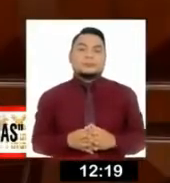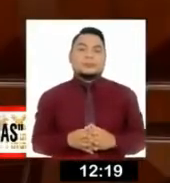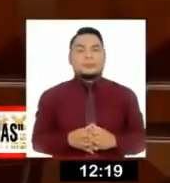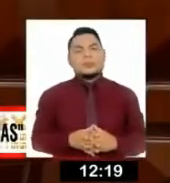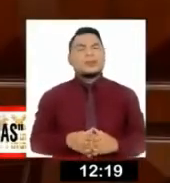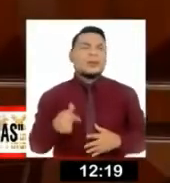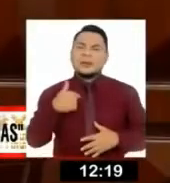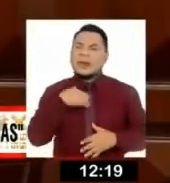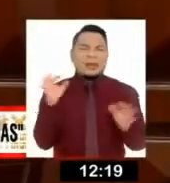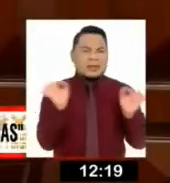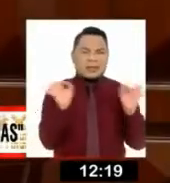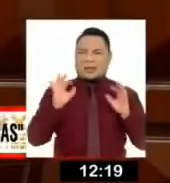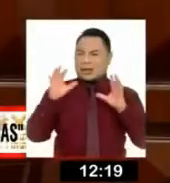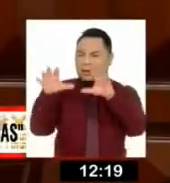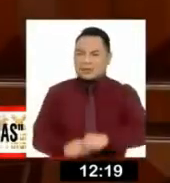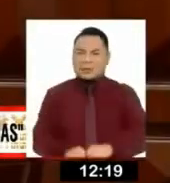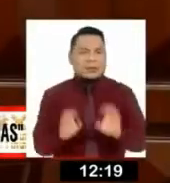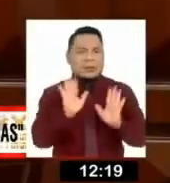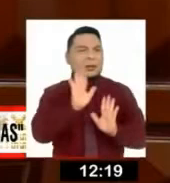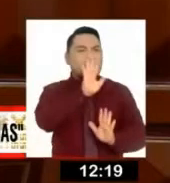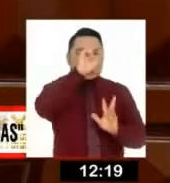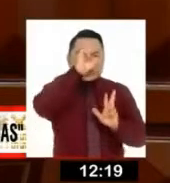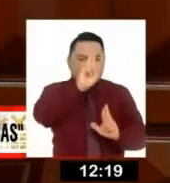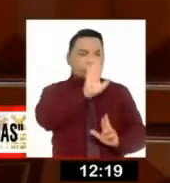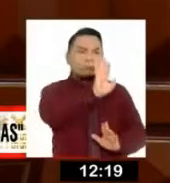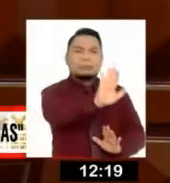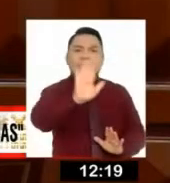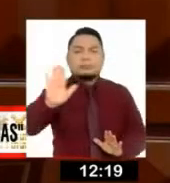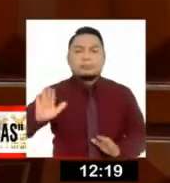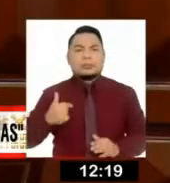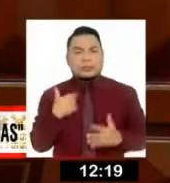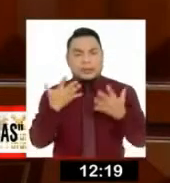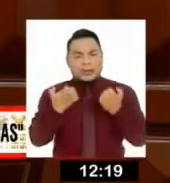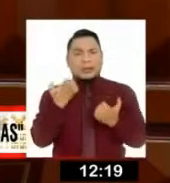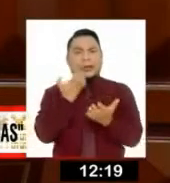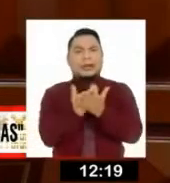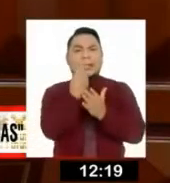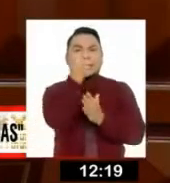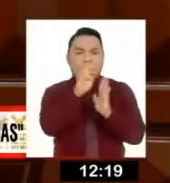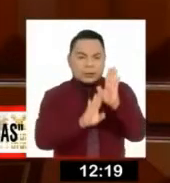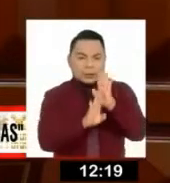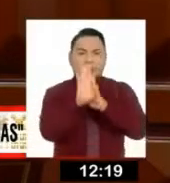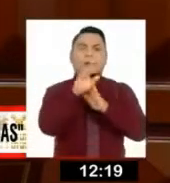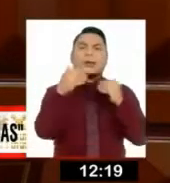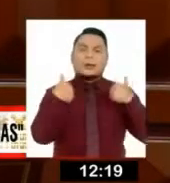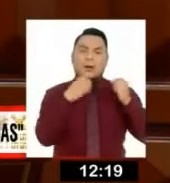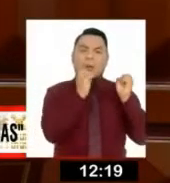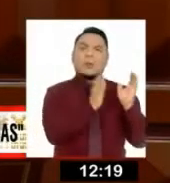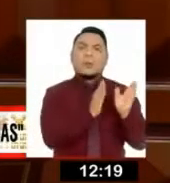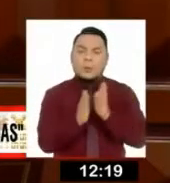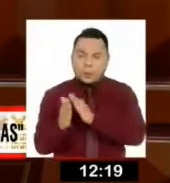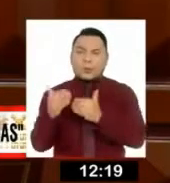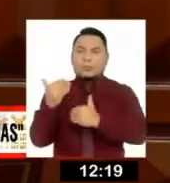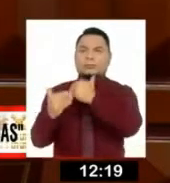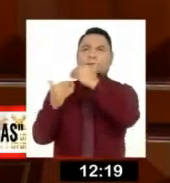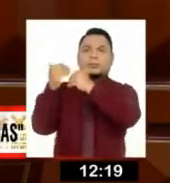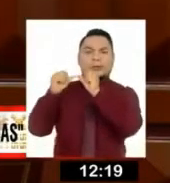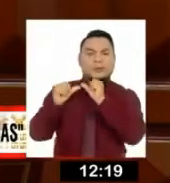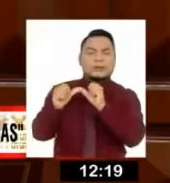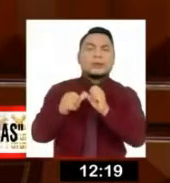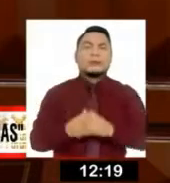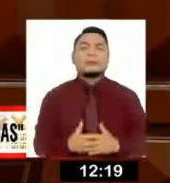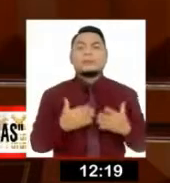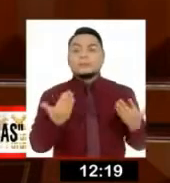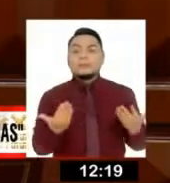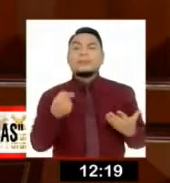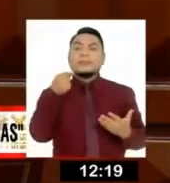No haremos nada de eso porque queremos que la economía mantenga orden y predictibilidad, que